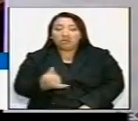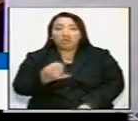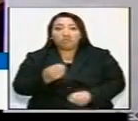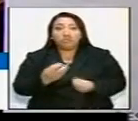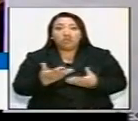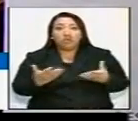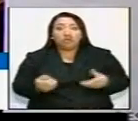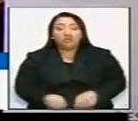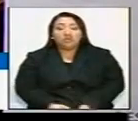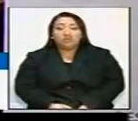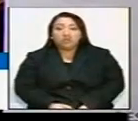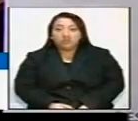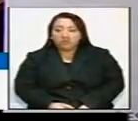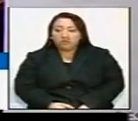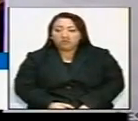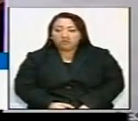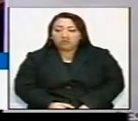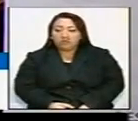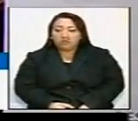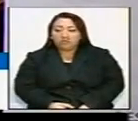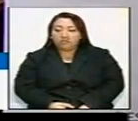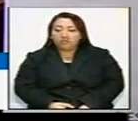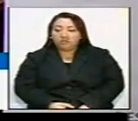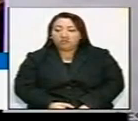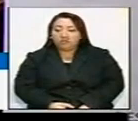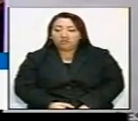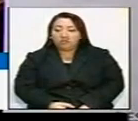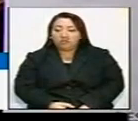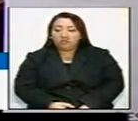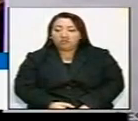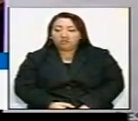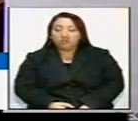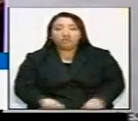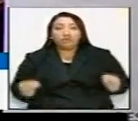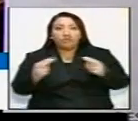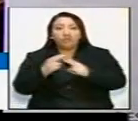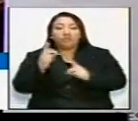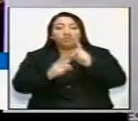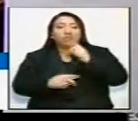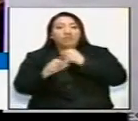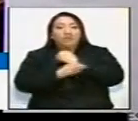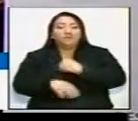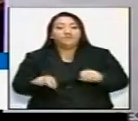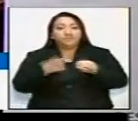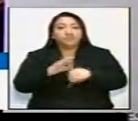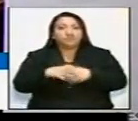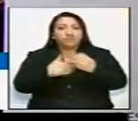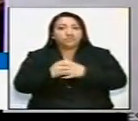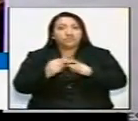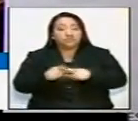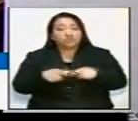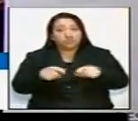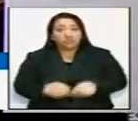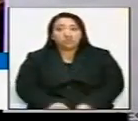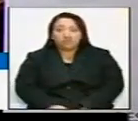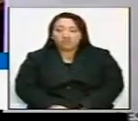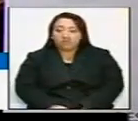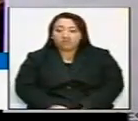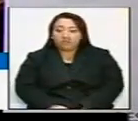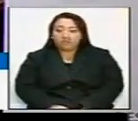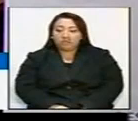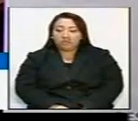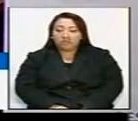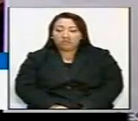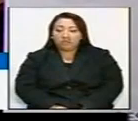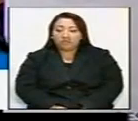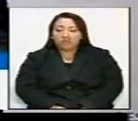condiciones que se encontraron en los países que tuvieron reformas exitosas en diferentes áreas. Y esto